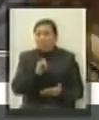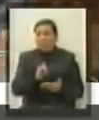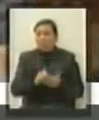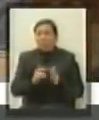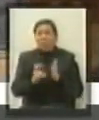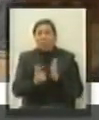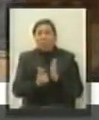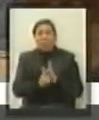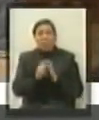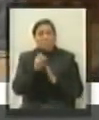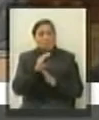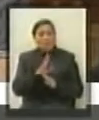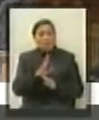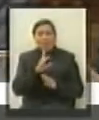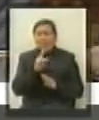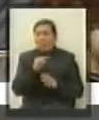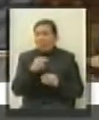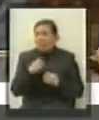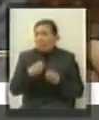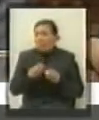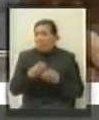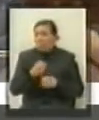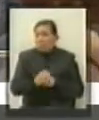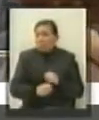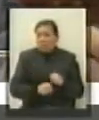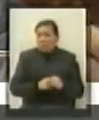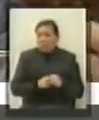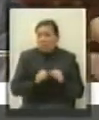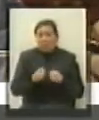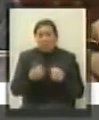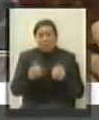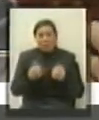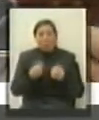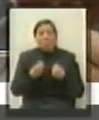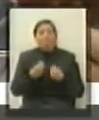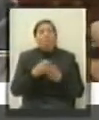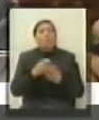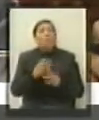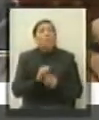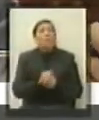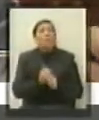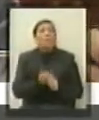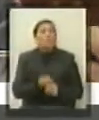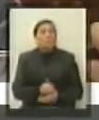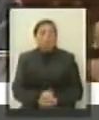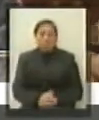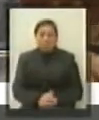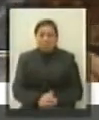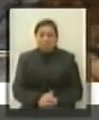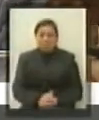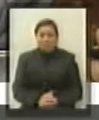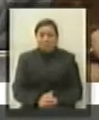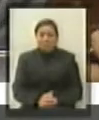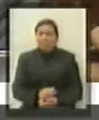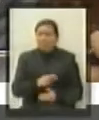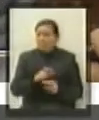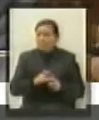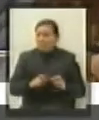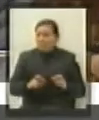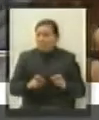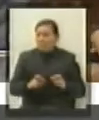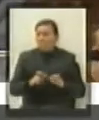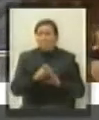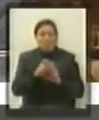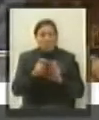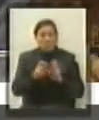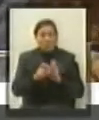Ley General de Minería tiene muchísimos años y si tiene defectos, ¿por qué no se ha corregido? Y acá en el Parlamento había un